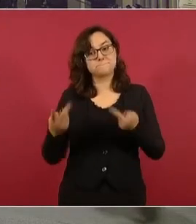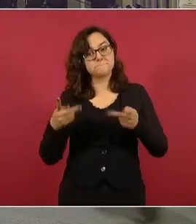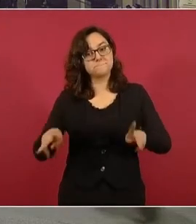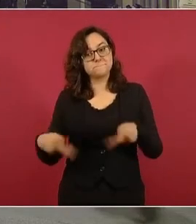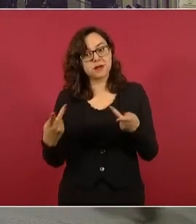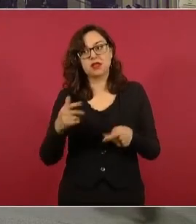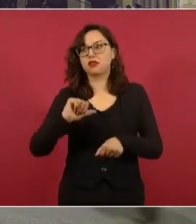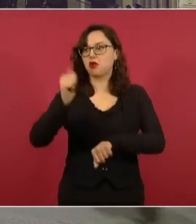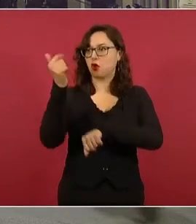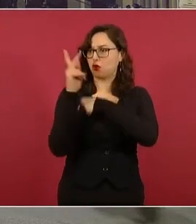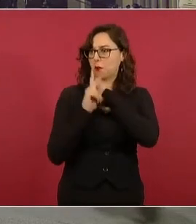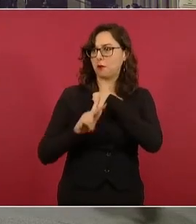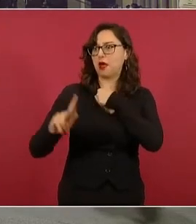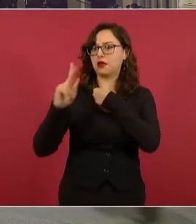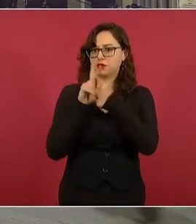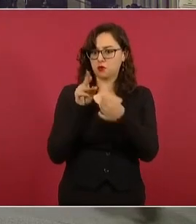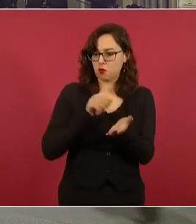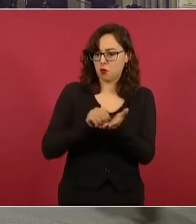Pero